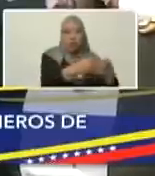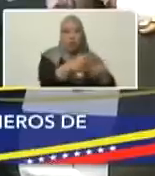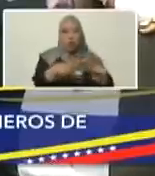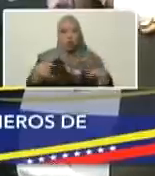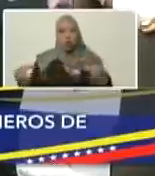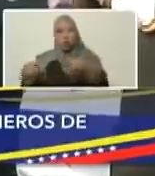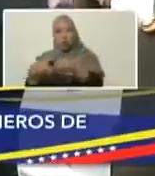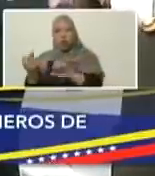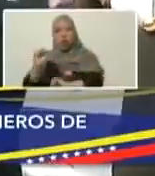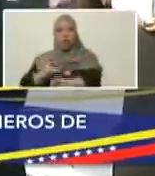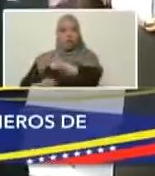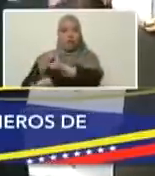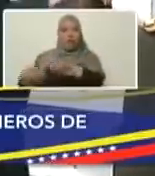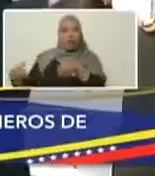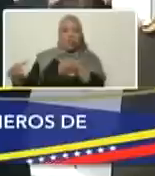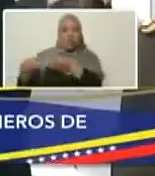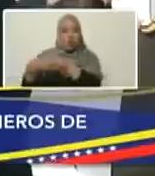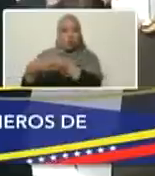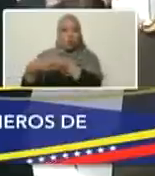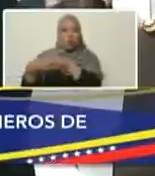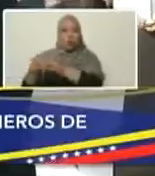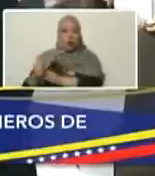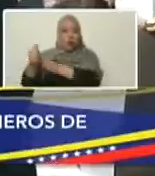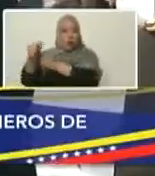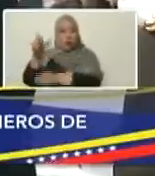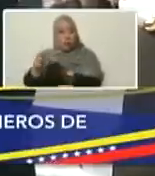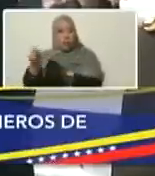contraalmirantes, vicealmirantes,